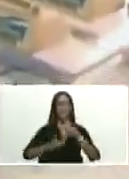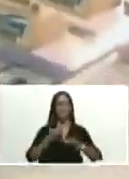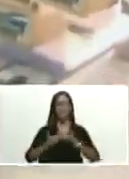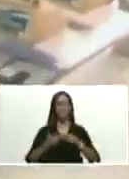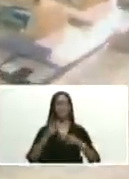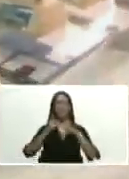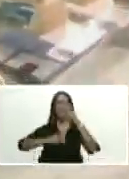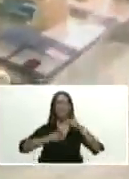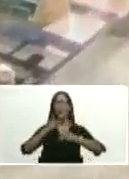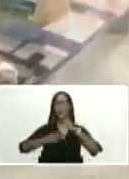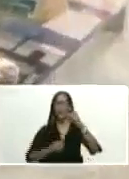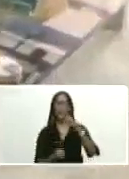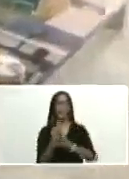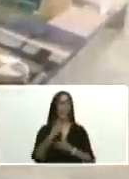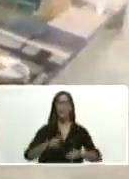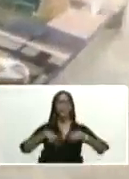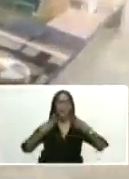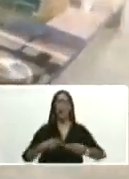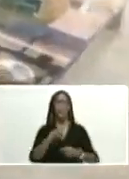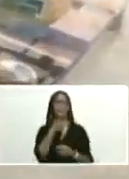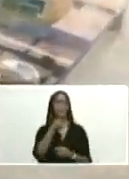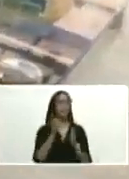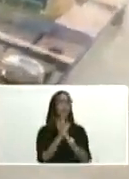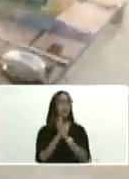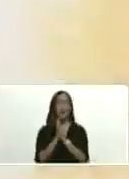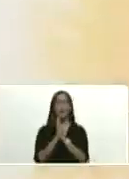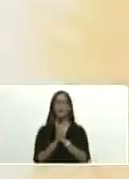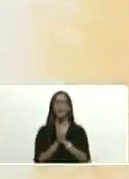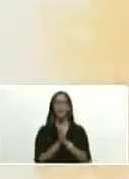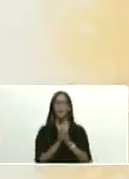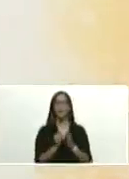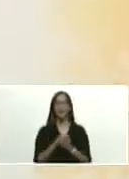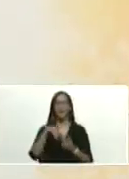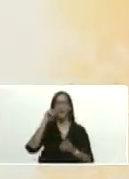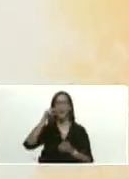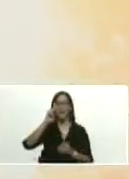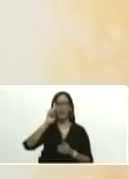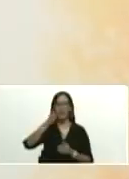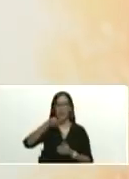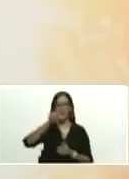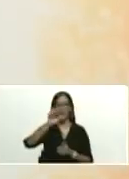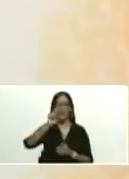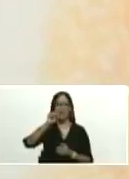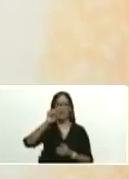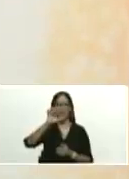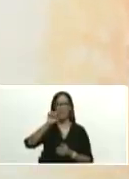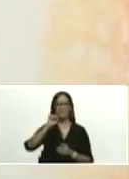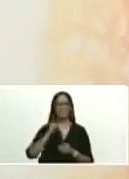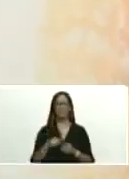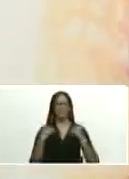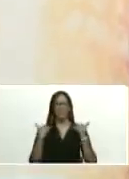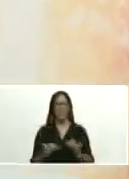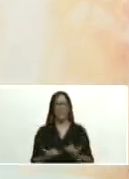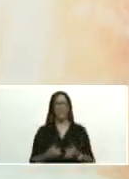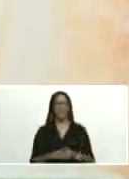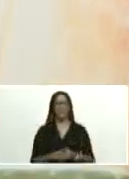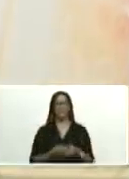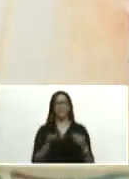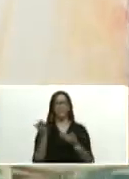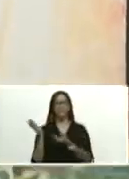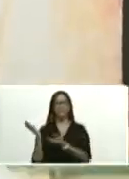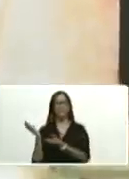la creación la innovación un micrófono por favor para Hermes Hermes para allá adelante